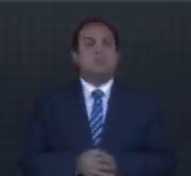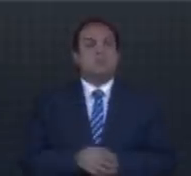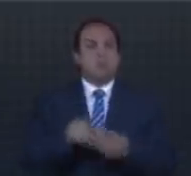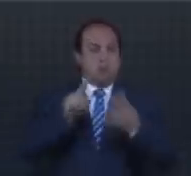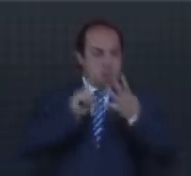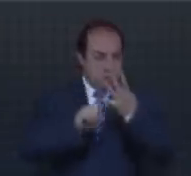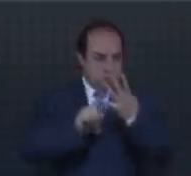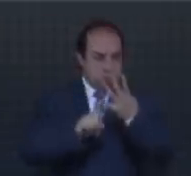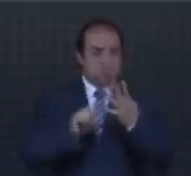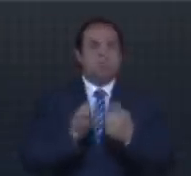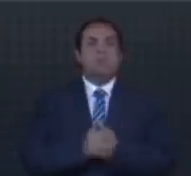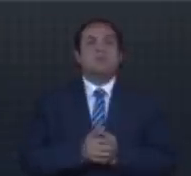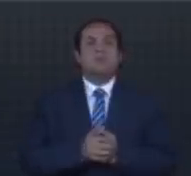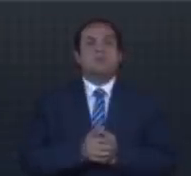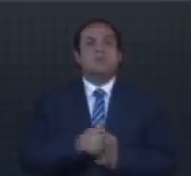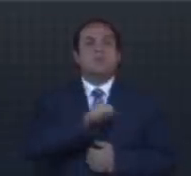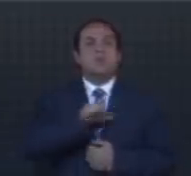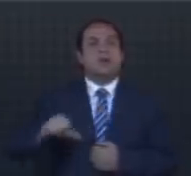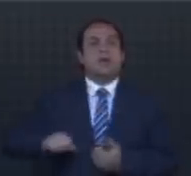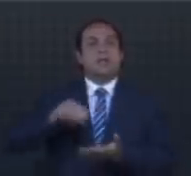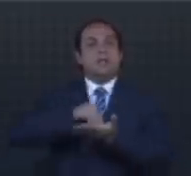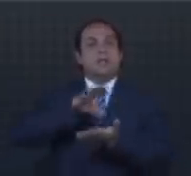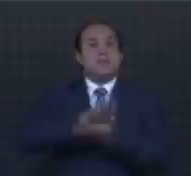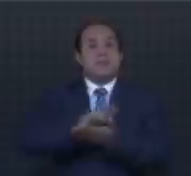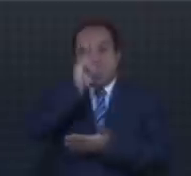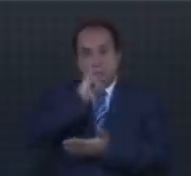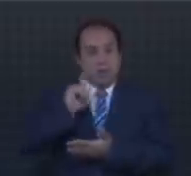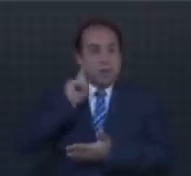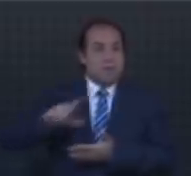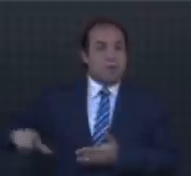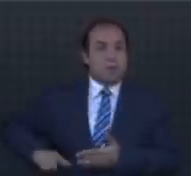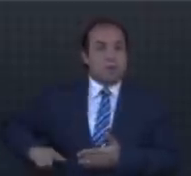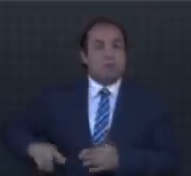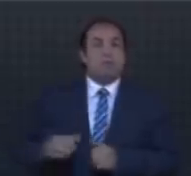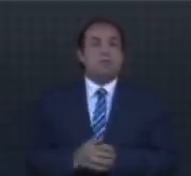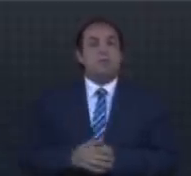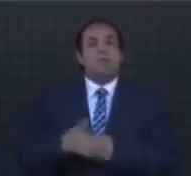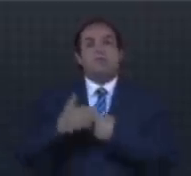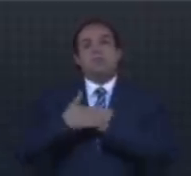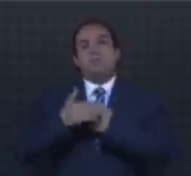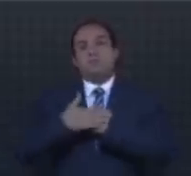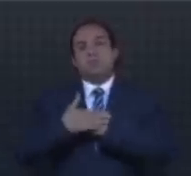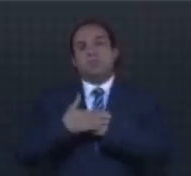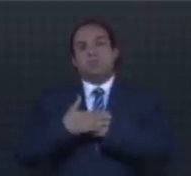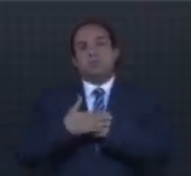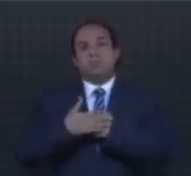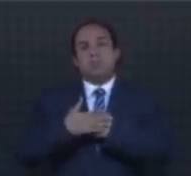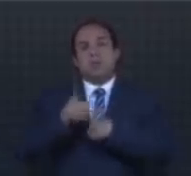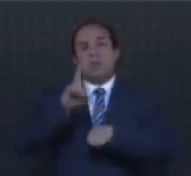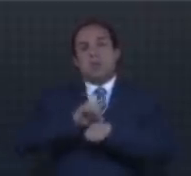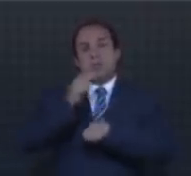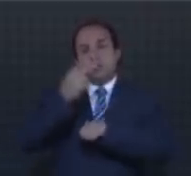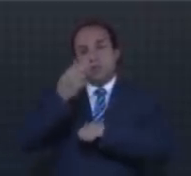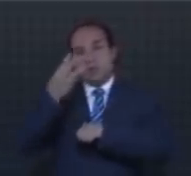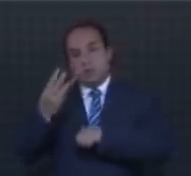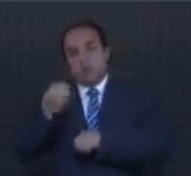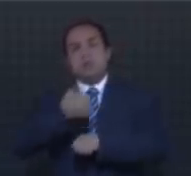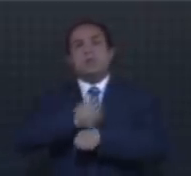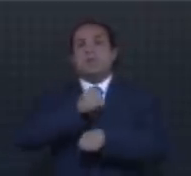lugar, los alcaldes están citados con la jefa de gobierno los próximos días 2 y 3 de